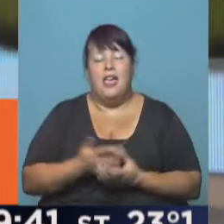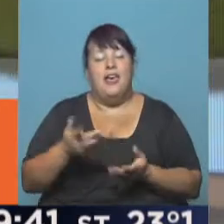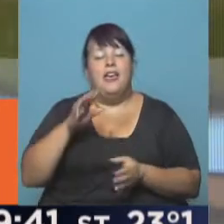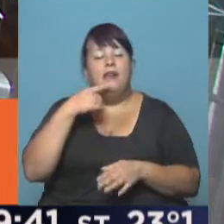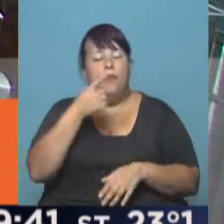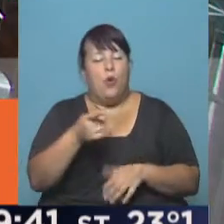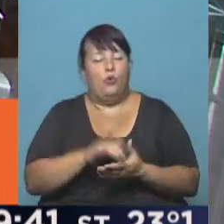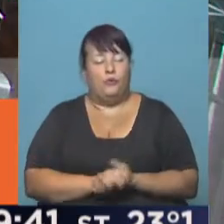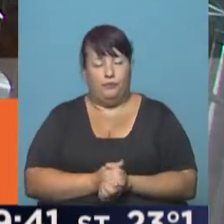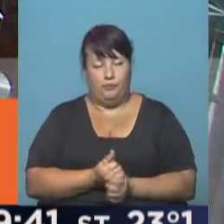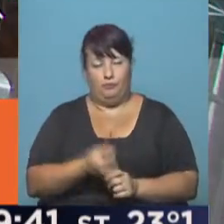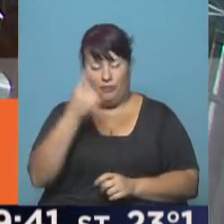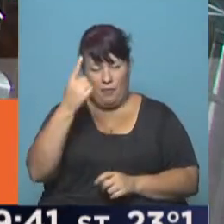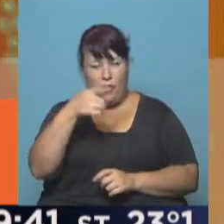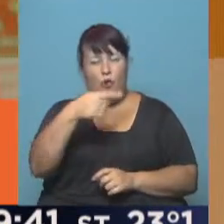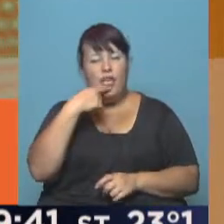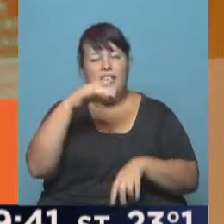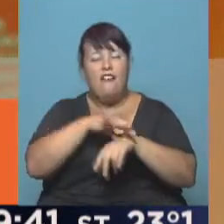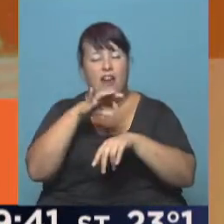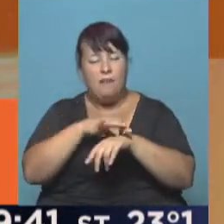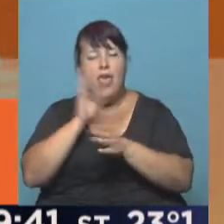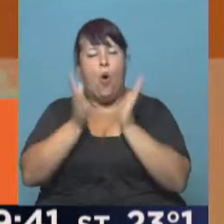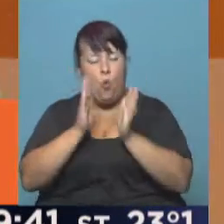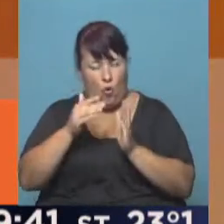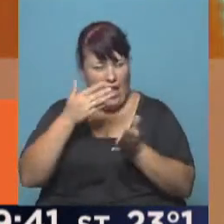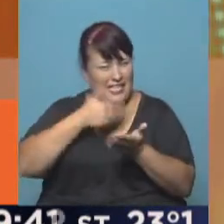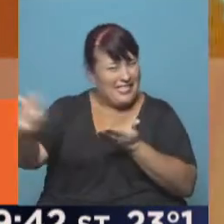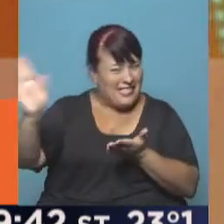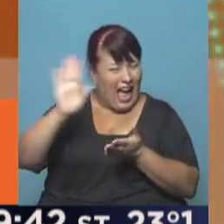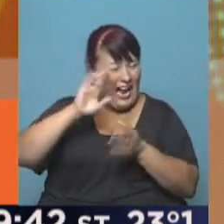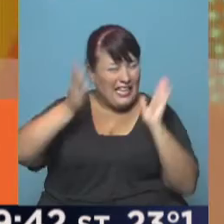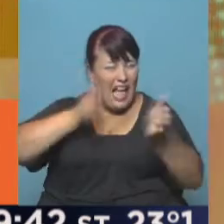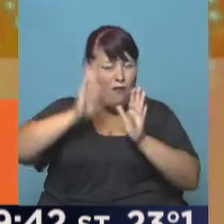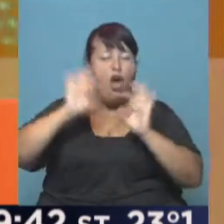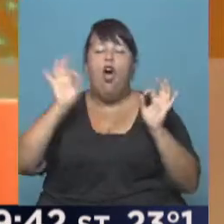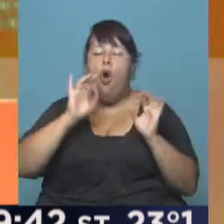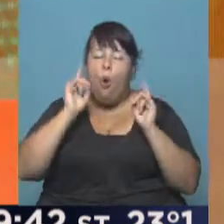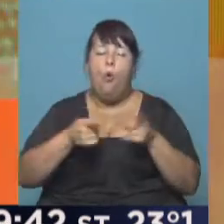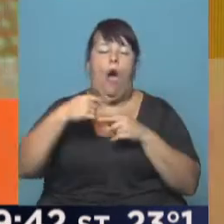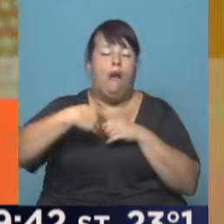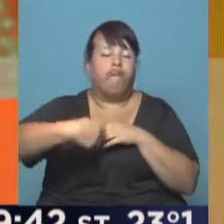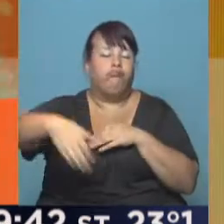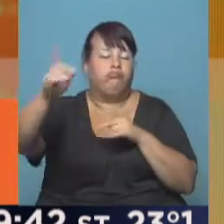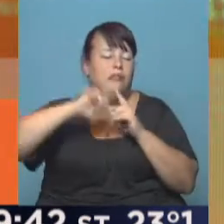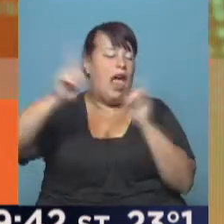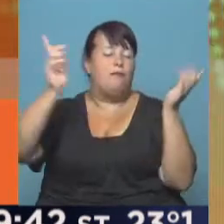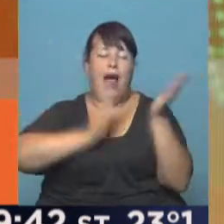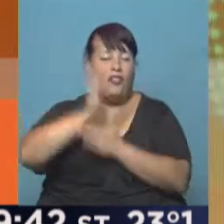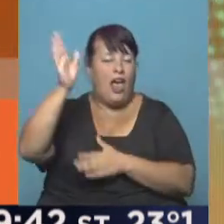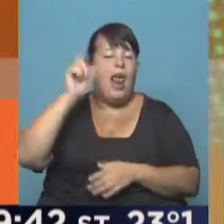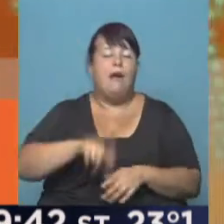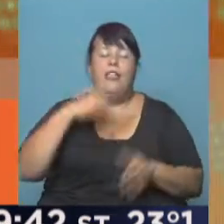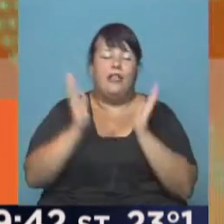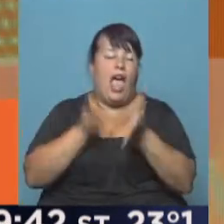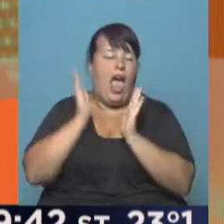Doctora, primero dijo, es una enfermedad que se cura. ¿Se erradica totalmente con el tratamiento o puede llegar a durar de por vida y la persona tiene que